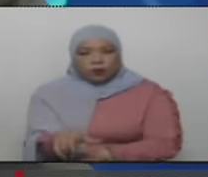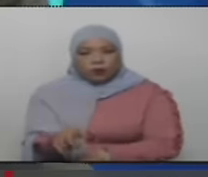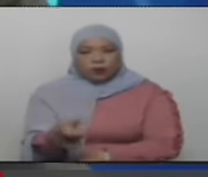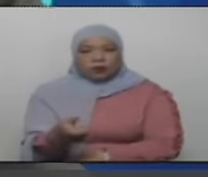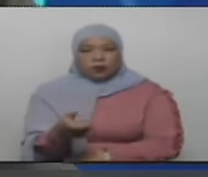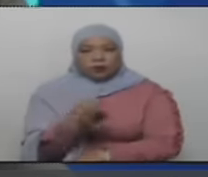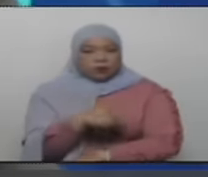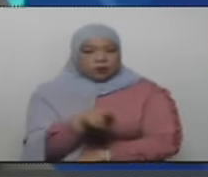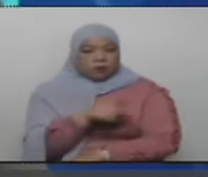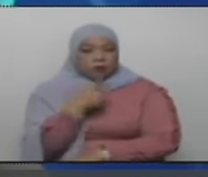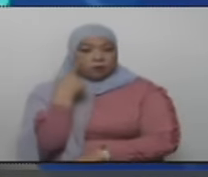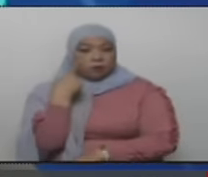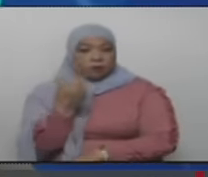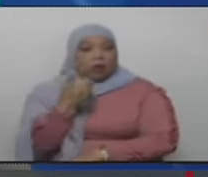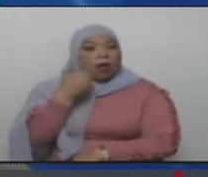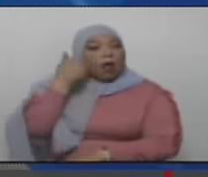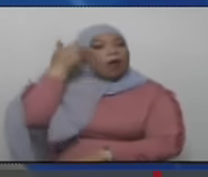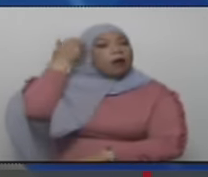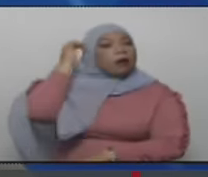está el exorcista